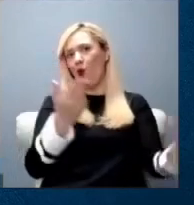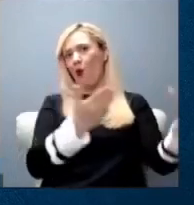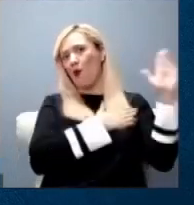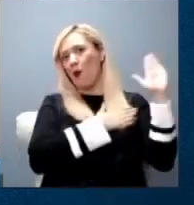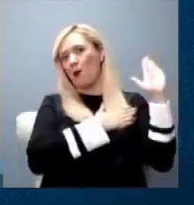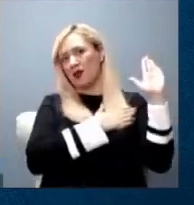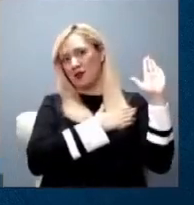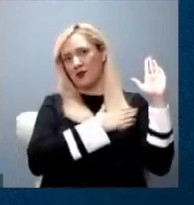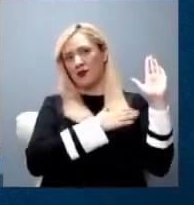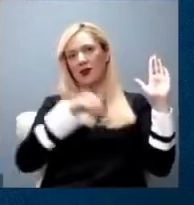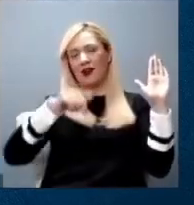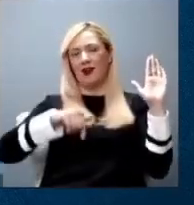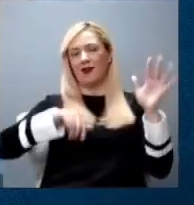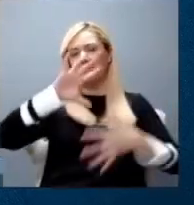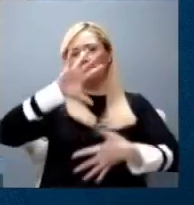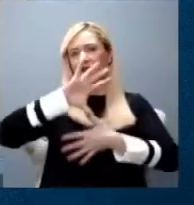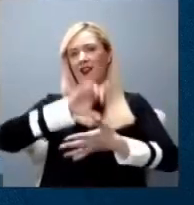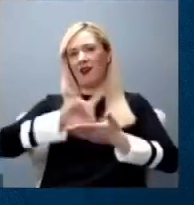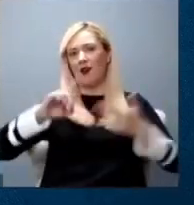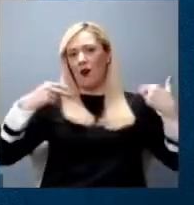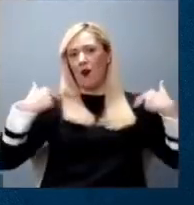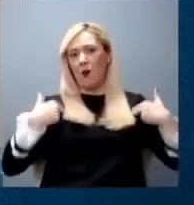Convención Americana de Derechos Humanos, ¿no?